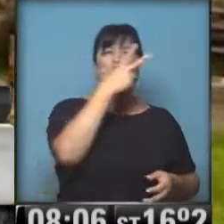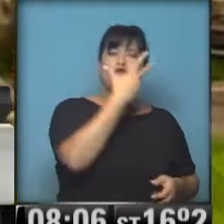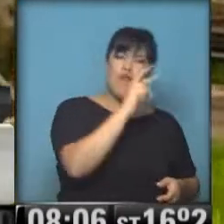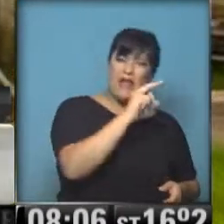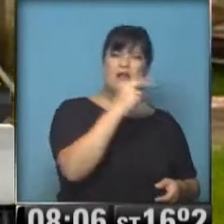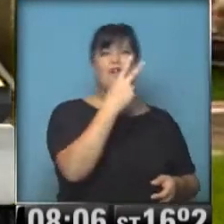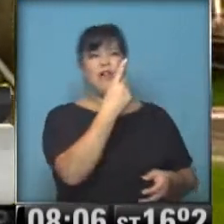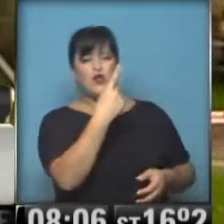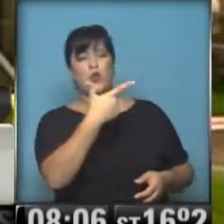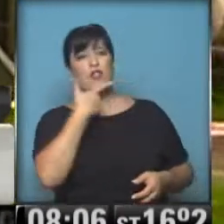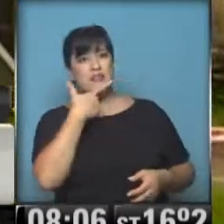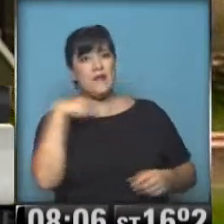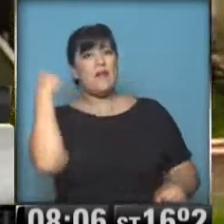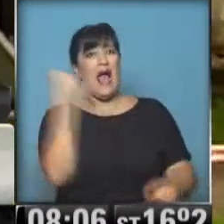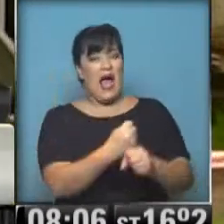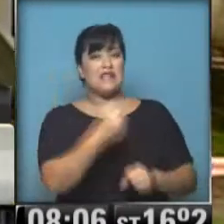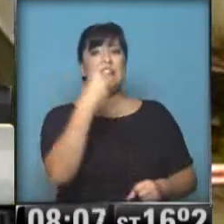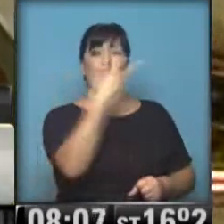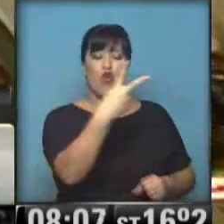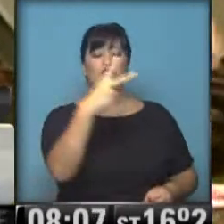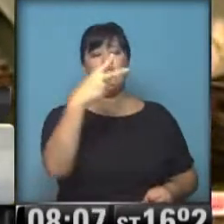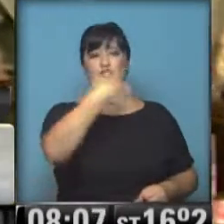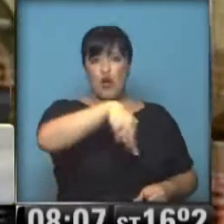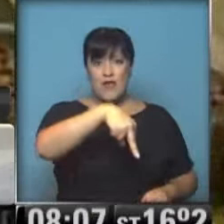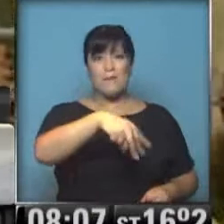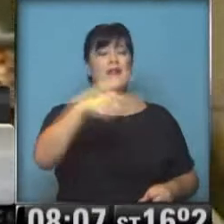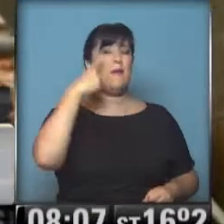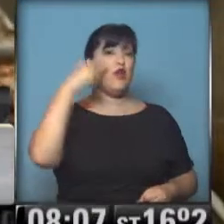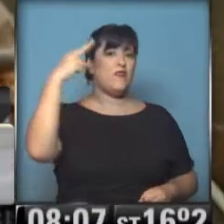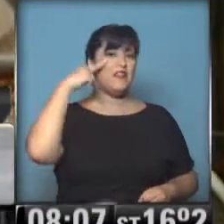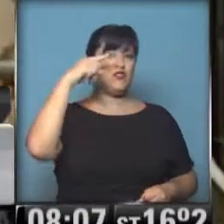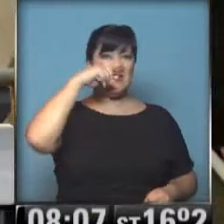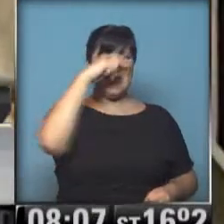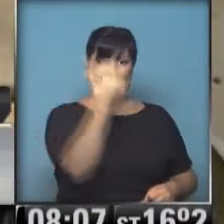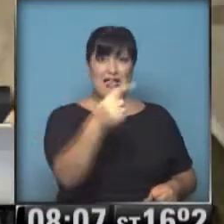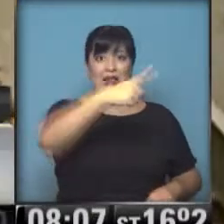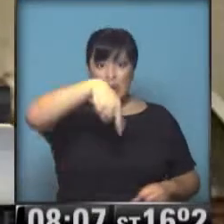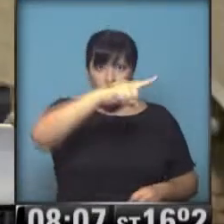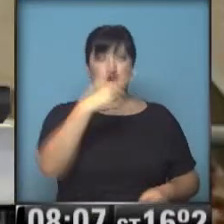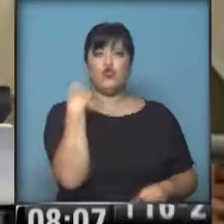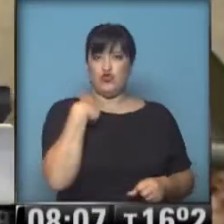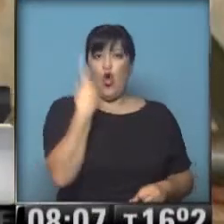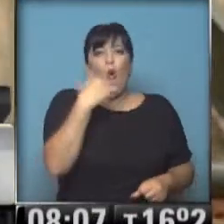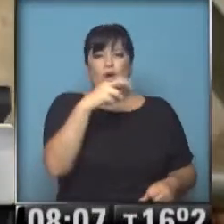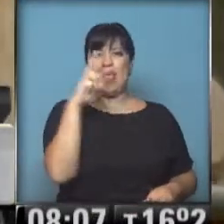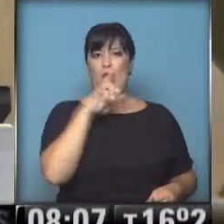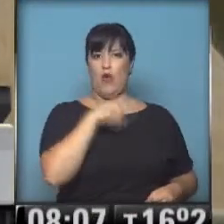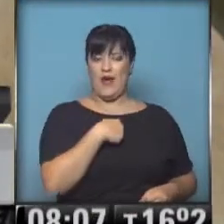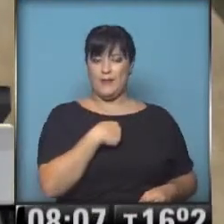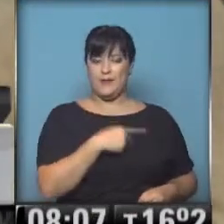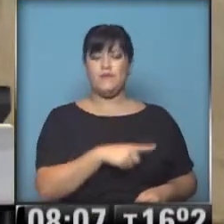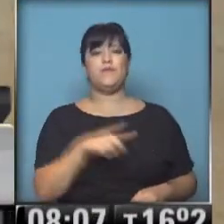hasta el 2 de noviembre del 77 yo fui la única mujer de este centro clandestino a partir de este juicio